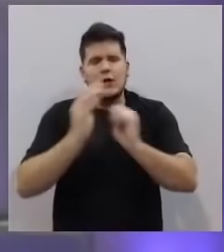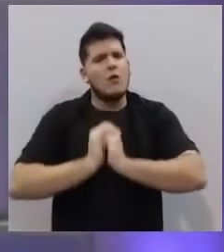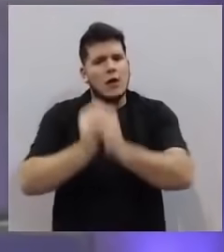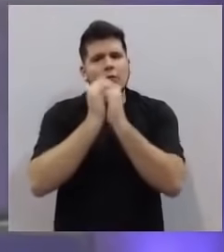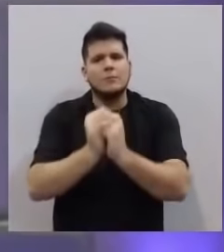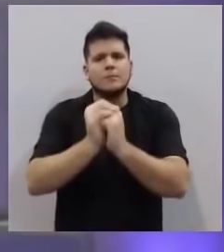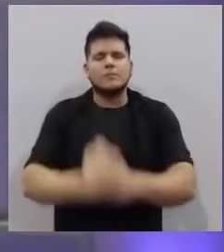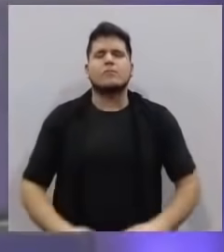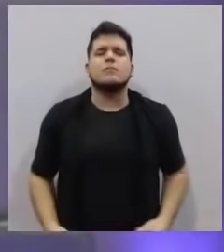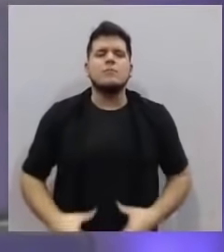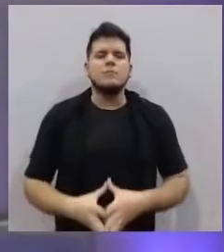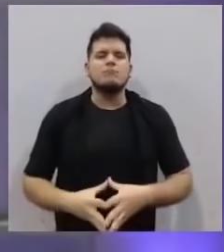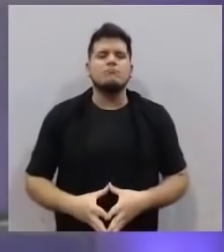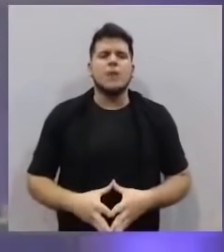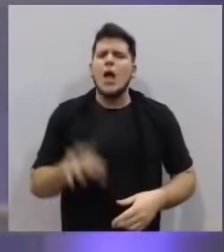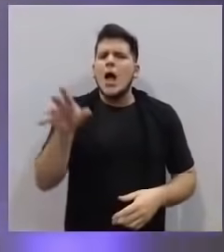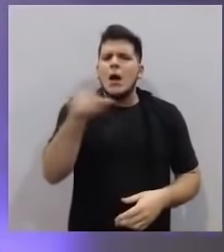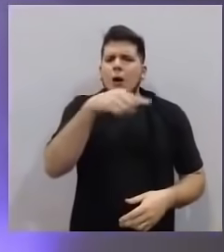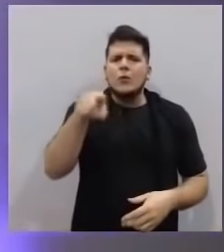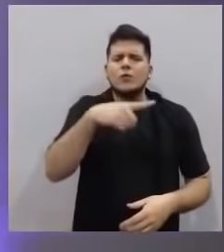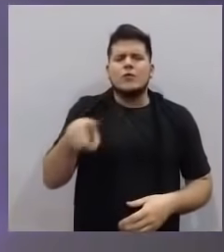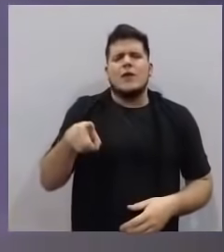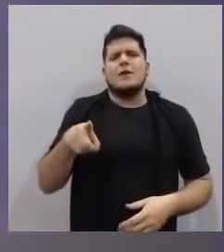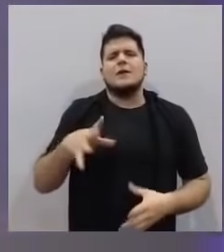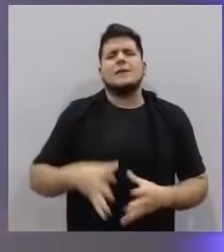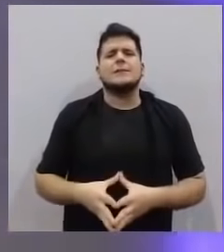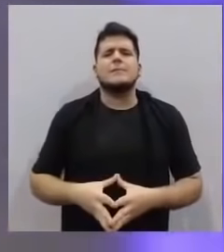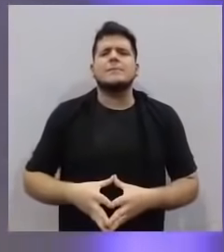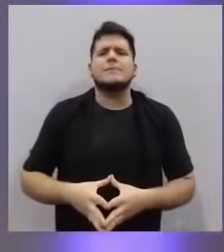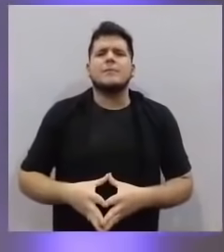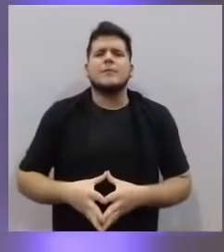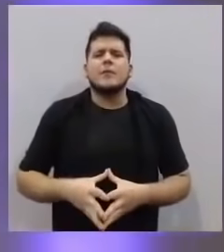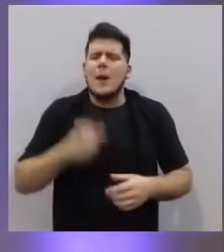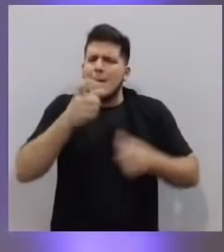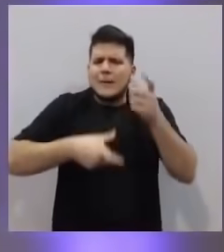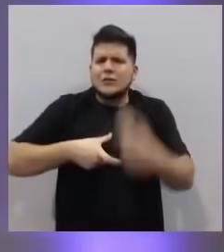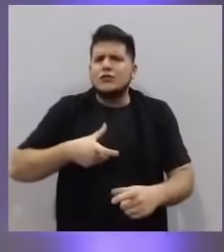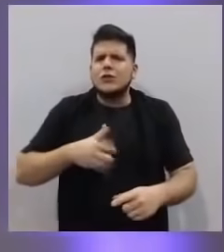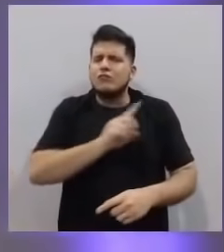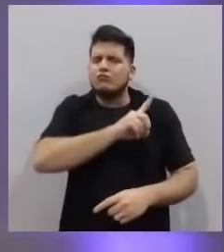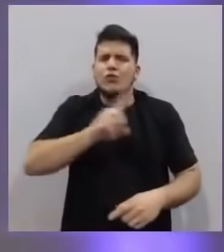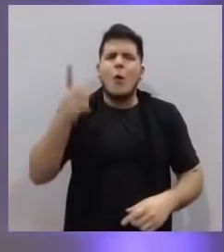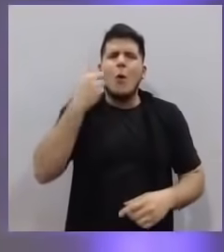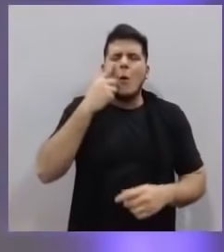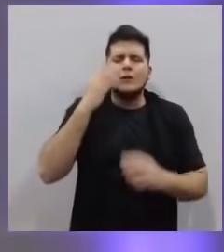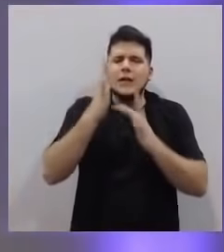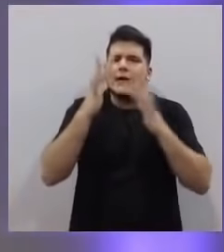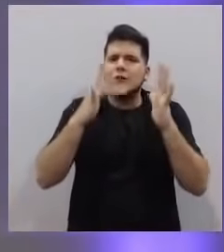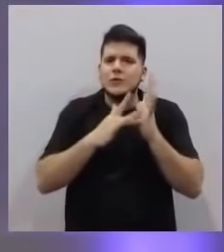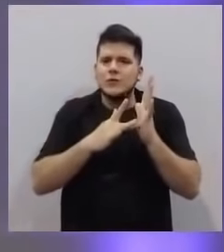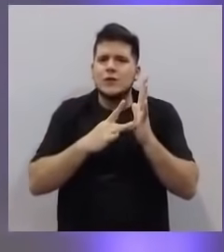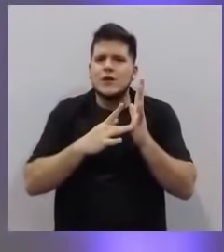que nunca recibió a cristo en su corazón hágalo ahora repita conmigo esta